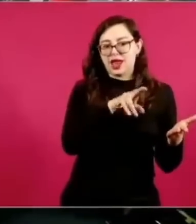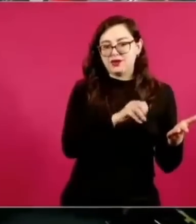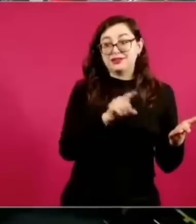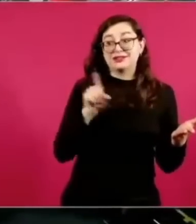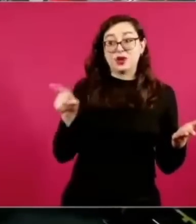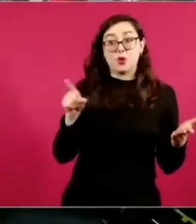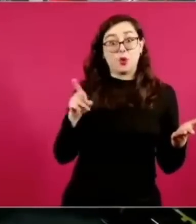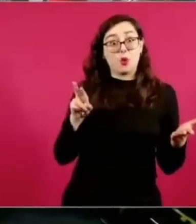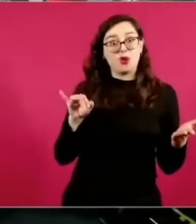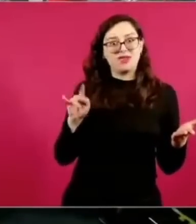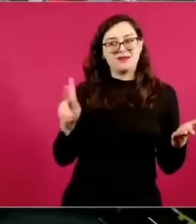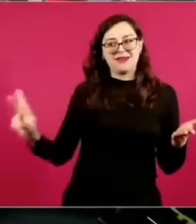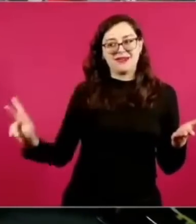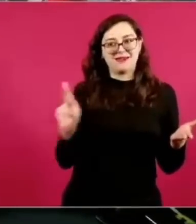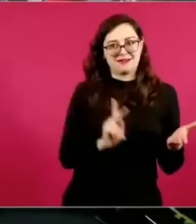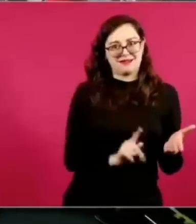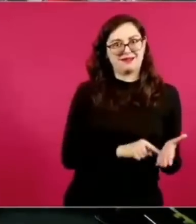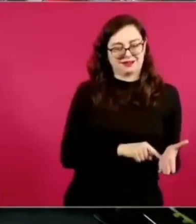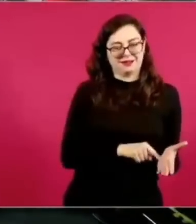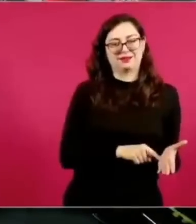Entonces, ahí en Costa Rica